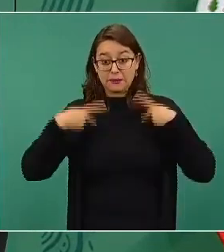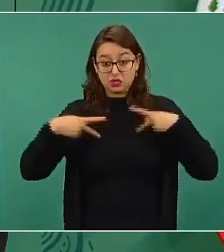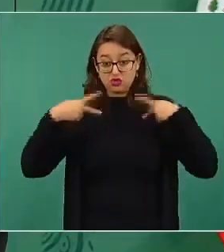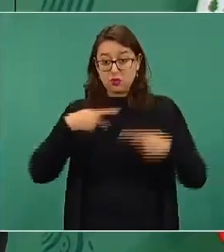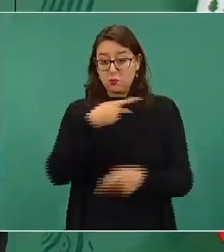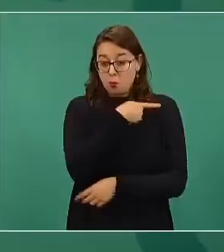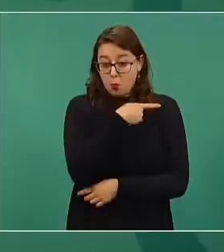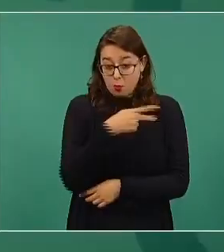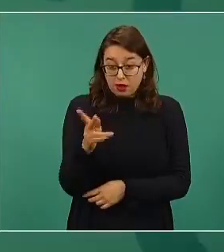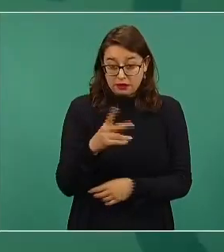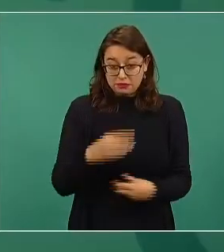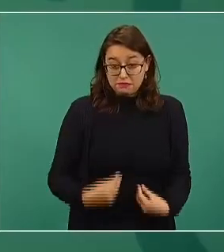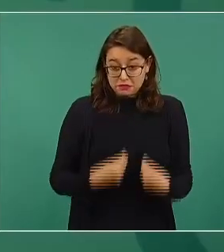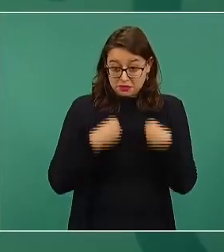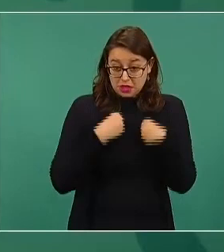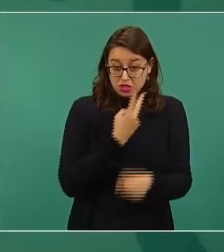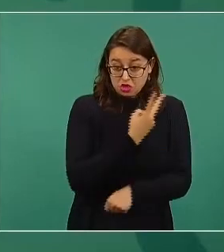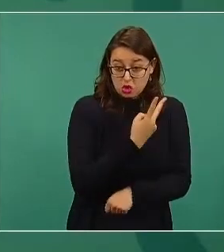persona